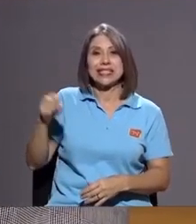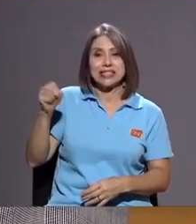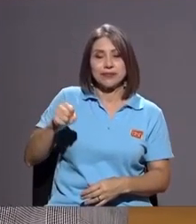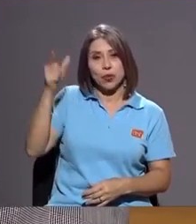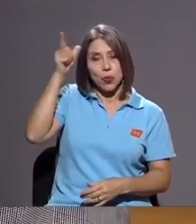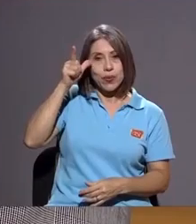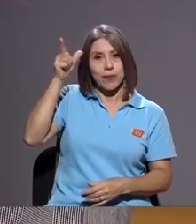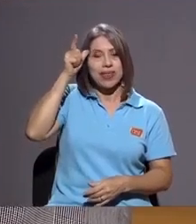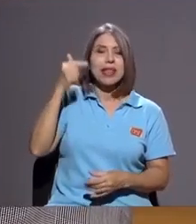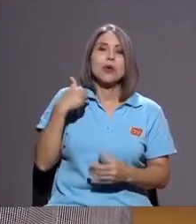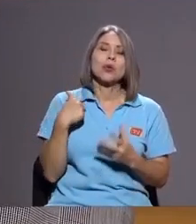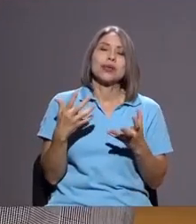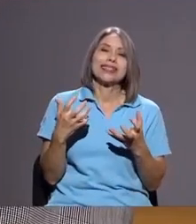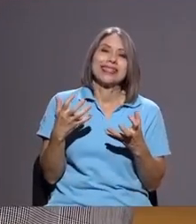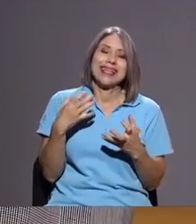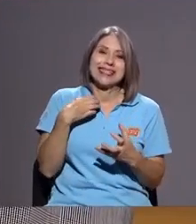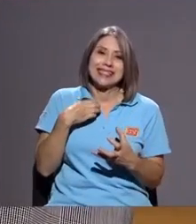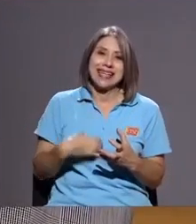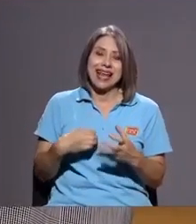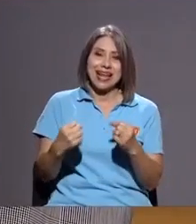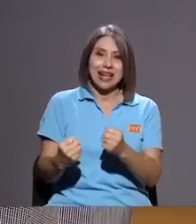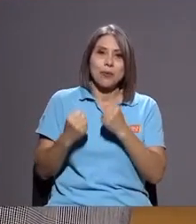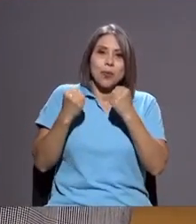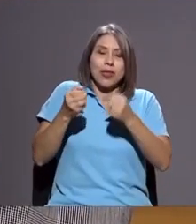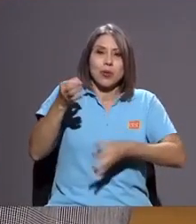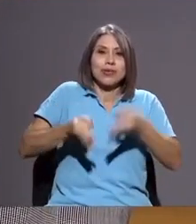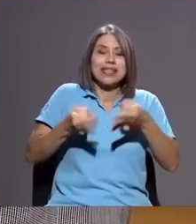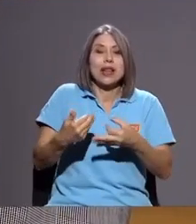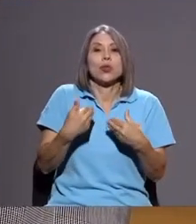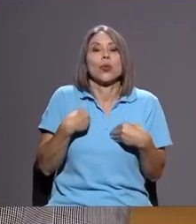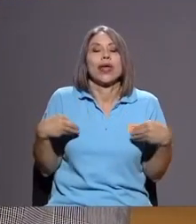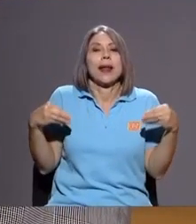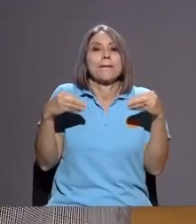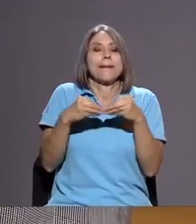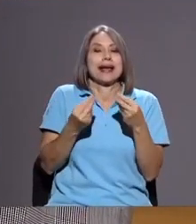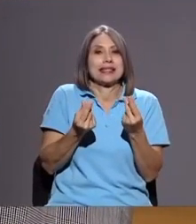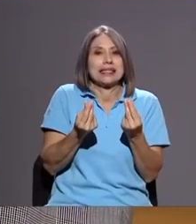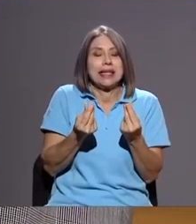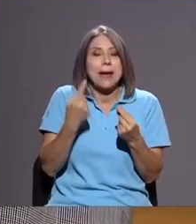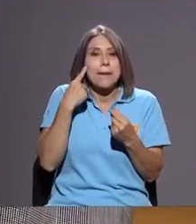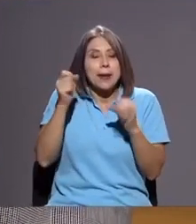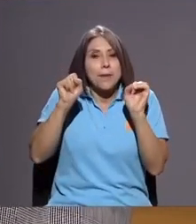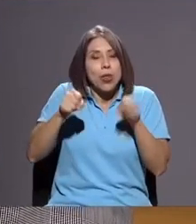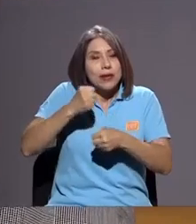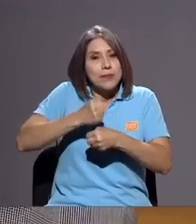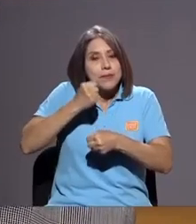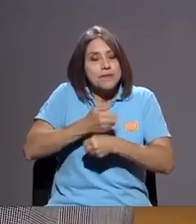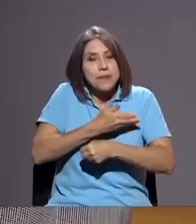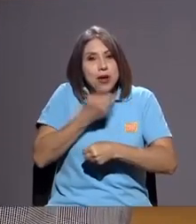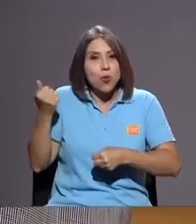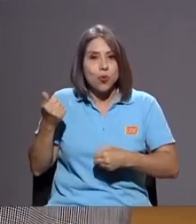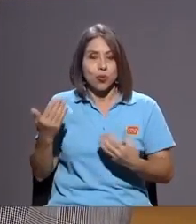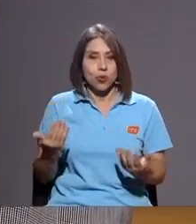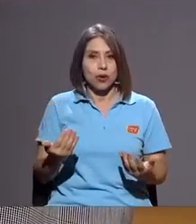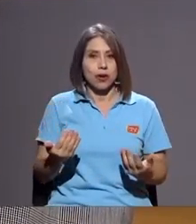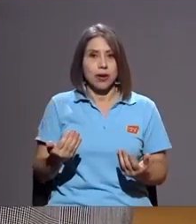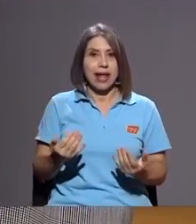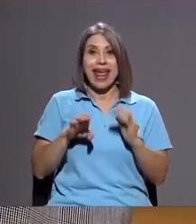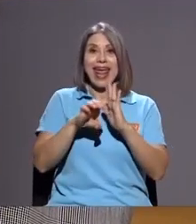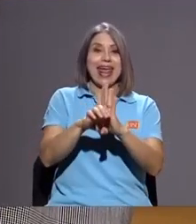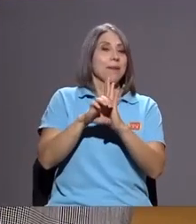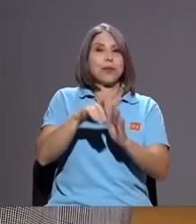uno deseara que el Poder Judicial tuviera más medios económicos para hacer una mejor labor. Por ejemplo, no se han